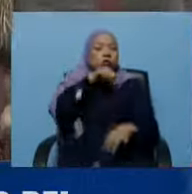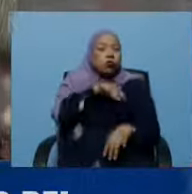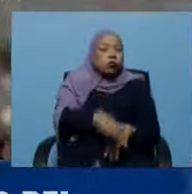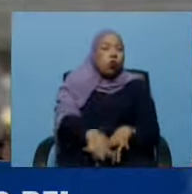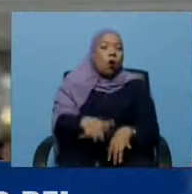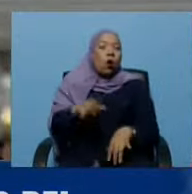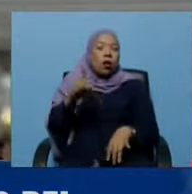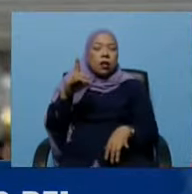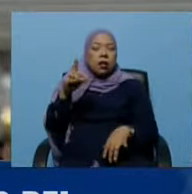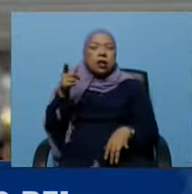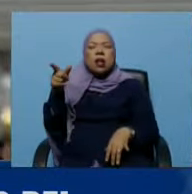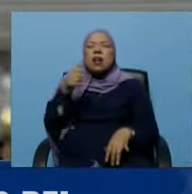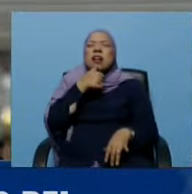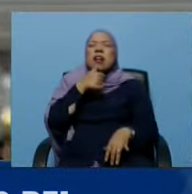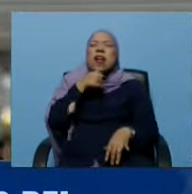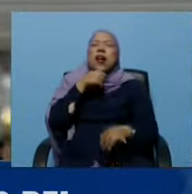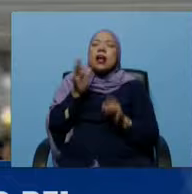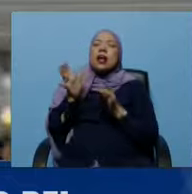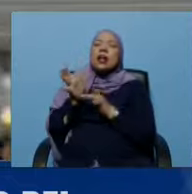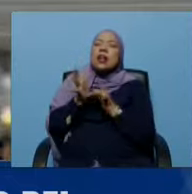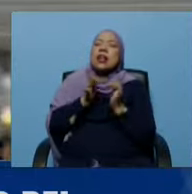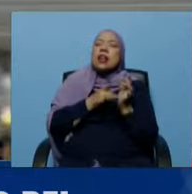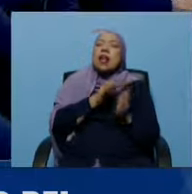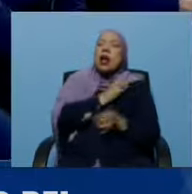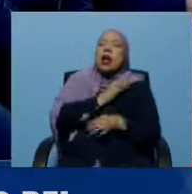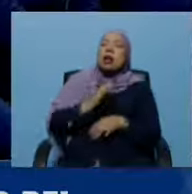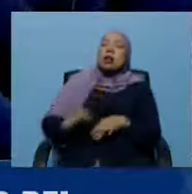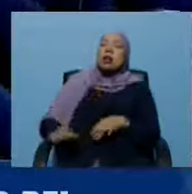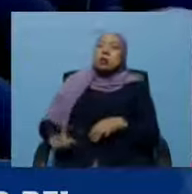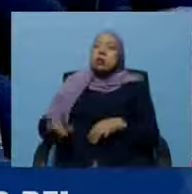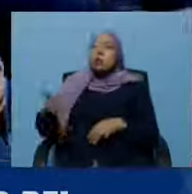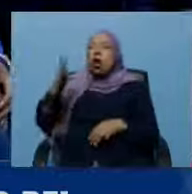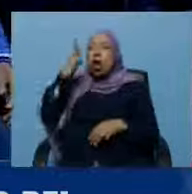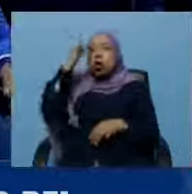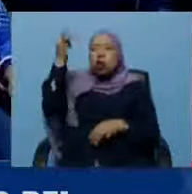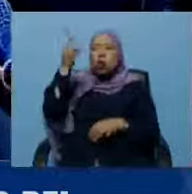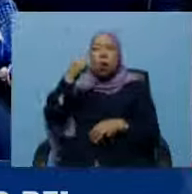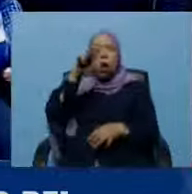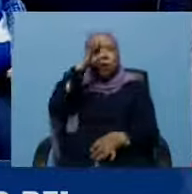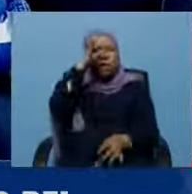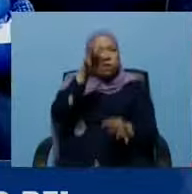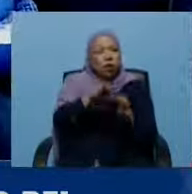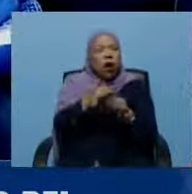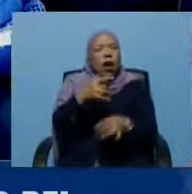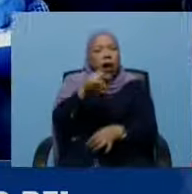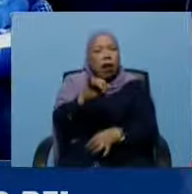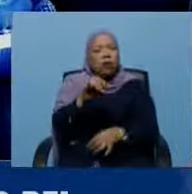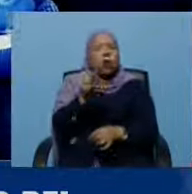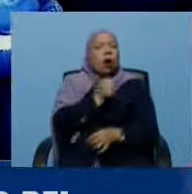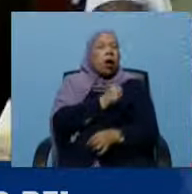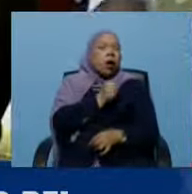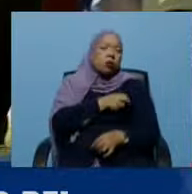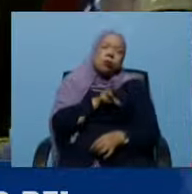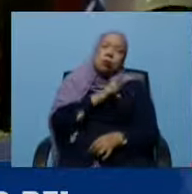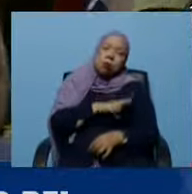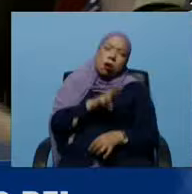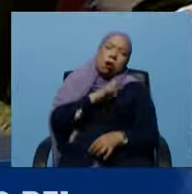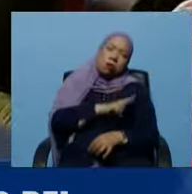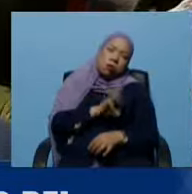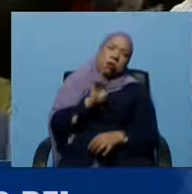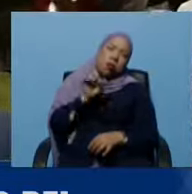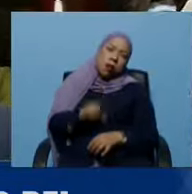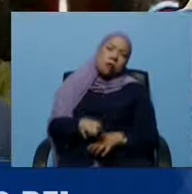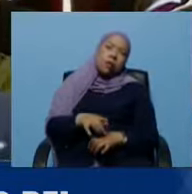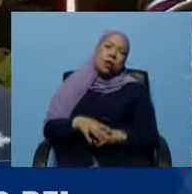¿Quiénes de ustedes son cristianos? ¿Quiénes de ustedes creen en Dios? ¿O católicos?